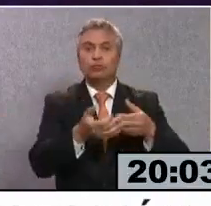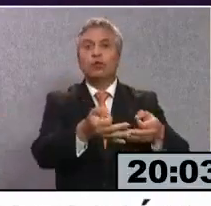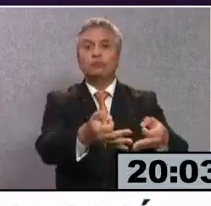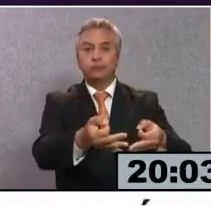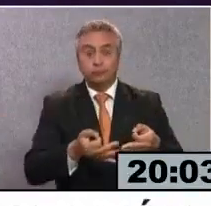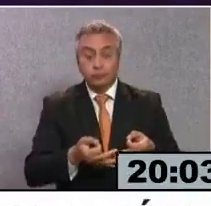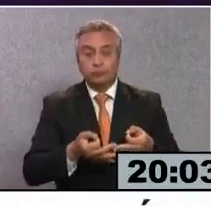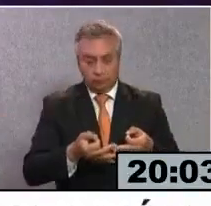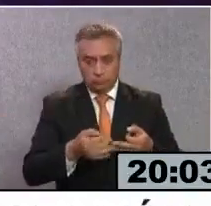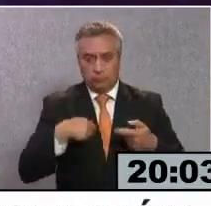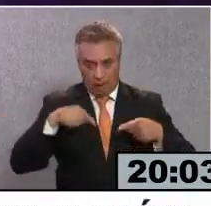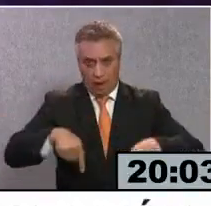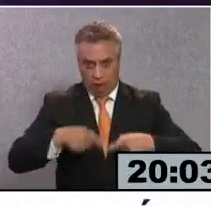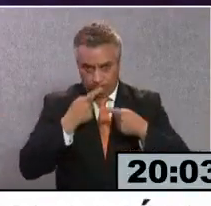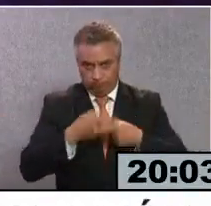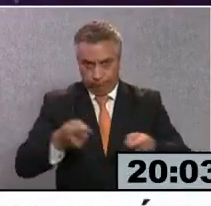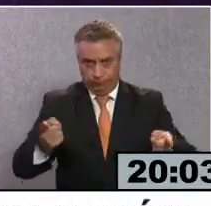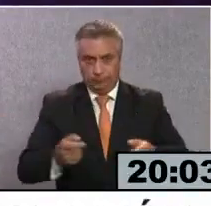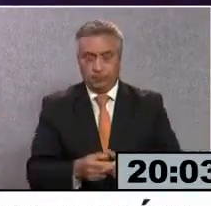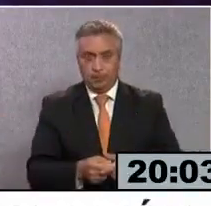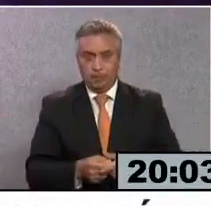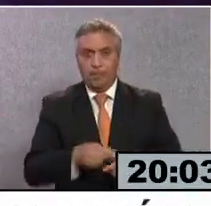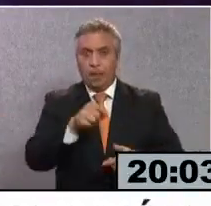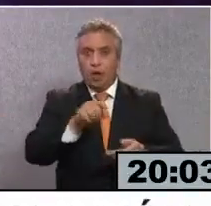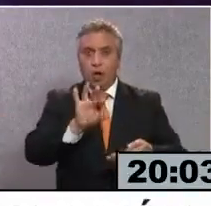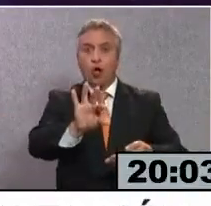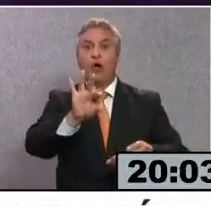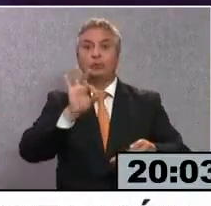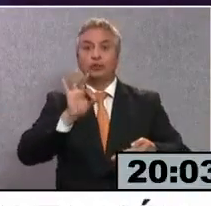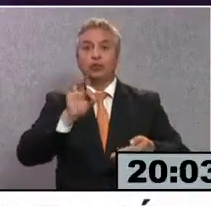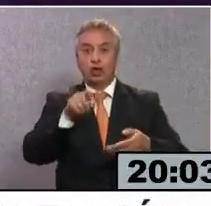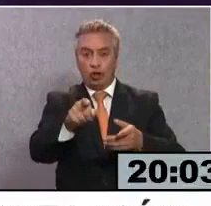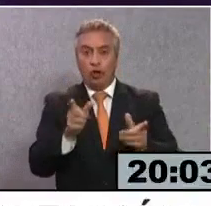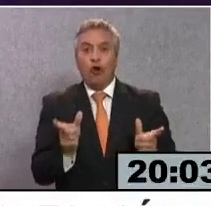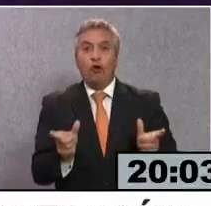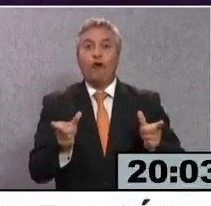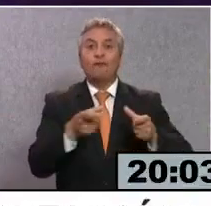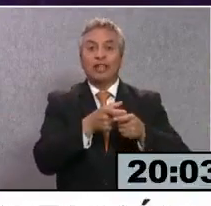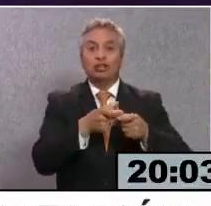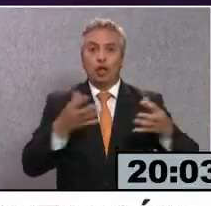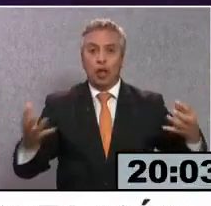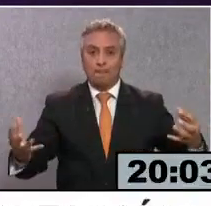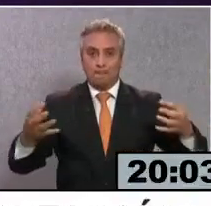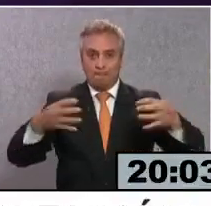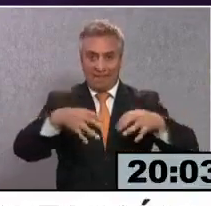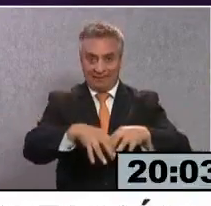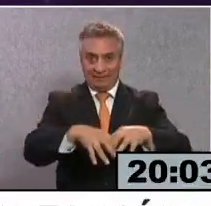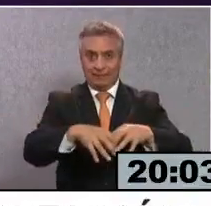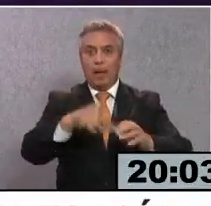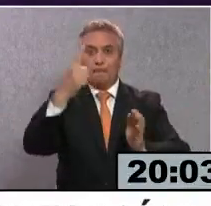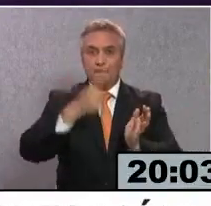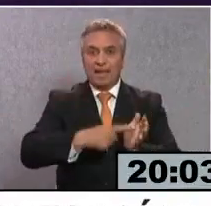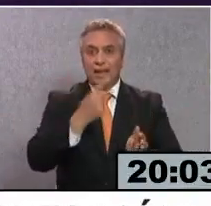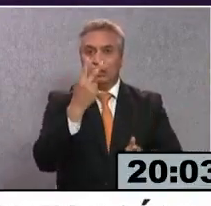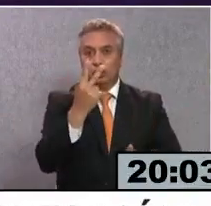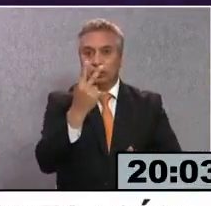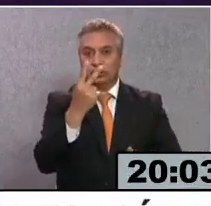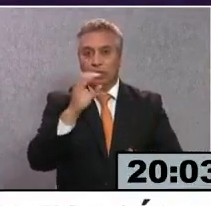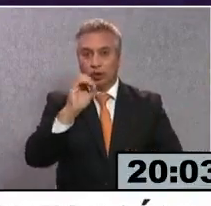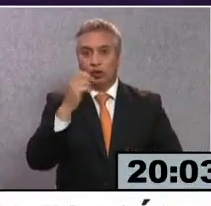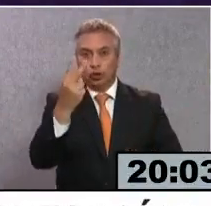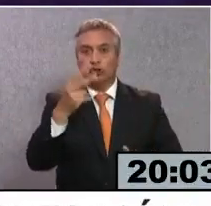preliminares son los siguientes. Opción Convención Mixta Constitucional, 1.202